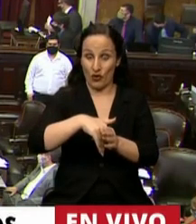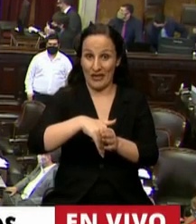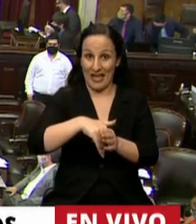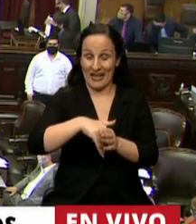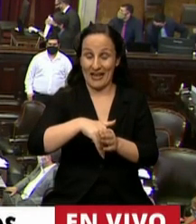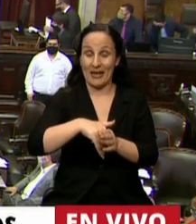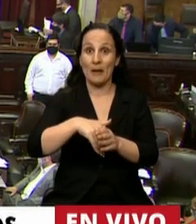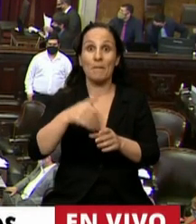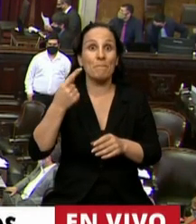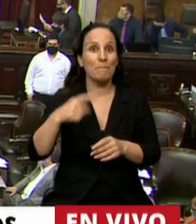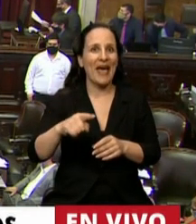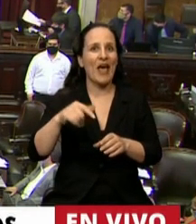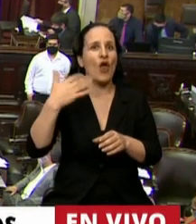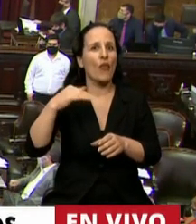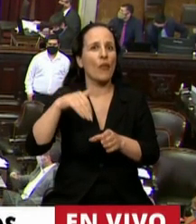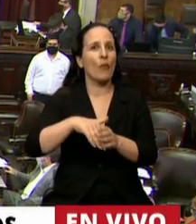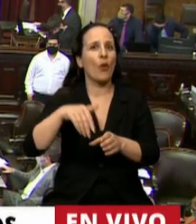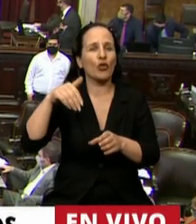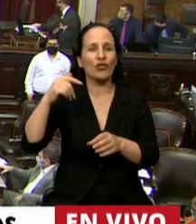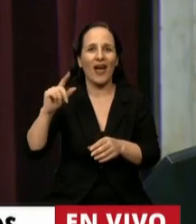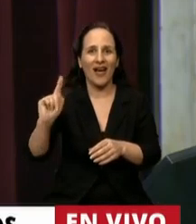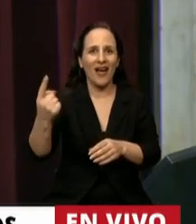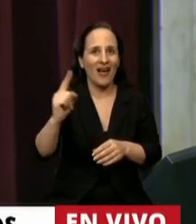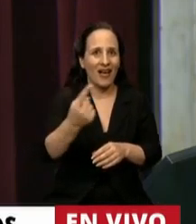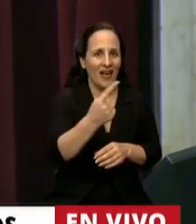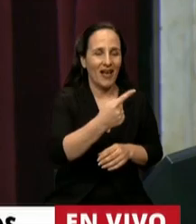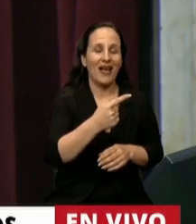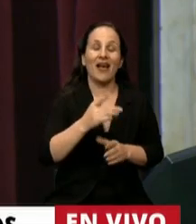vamos a votar de manera nominal. Por lo tanto,